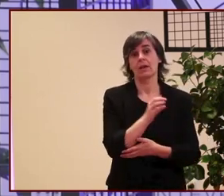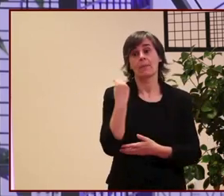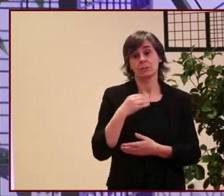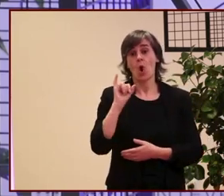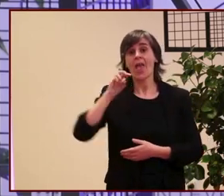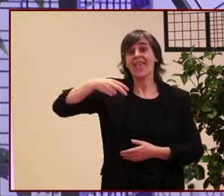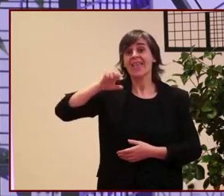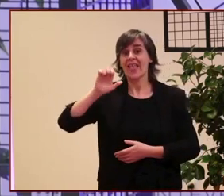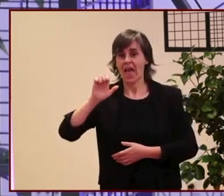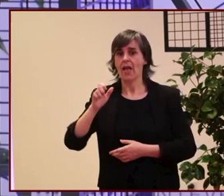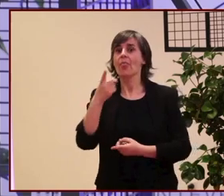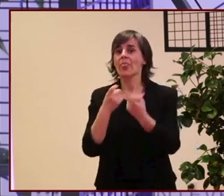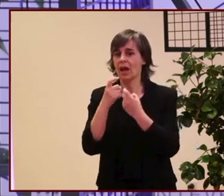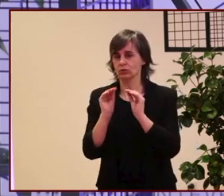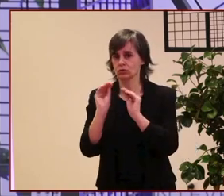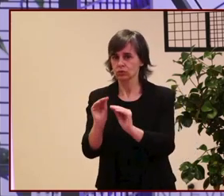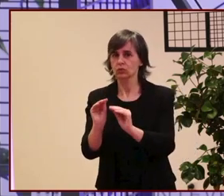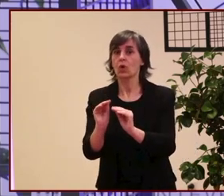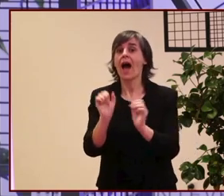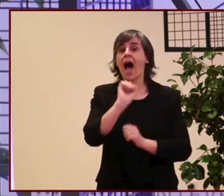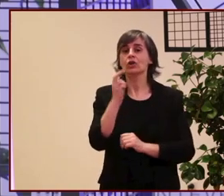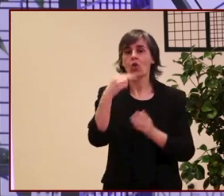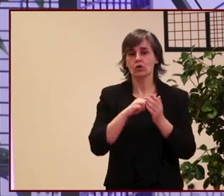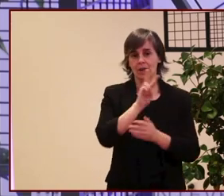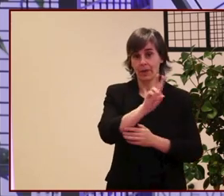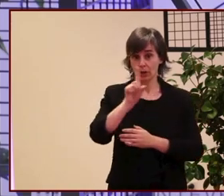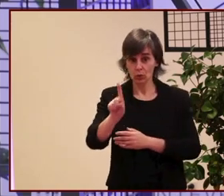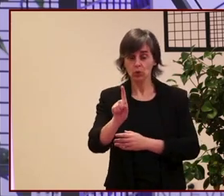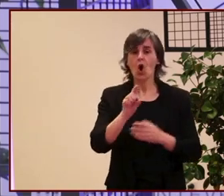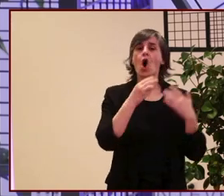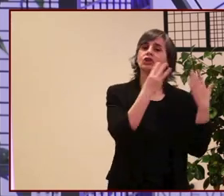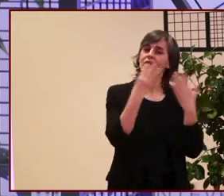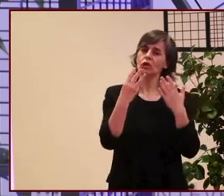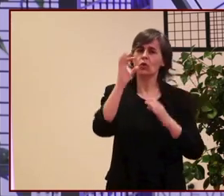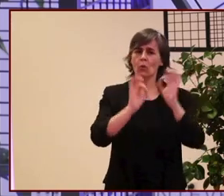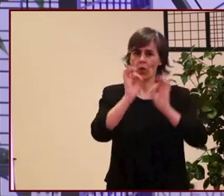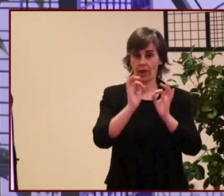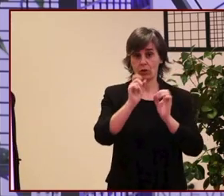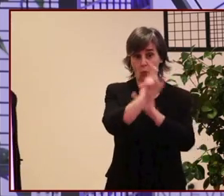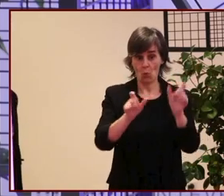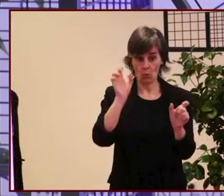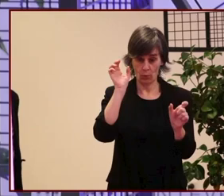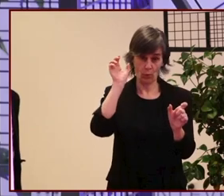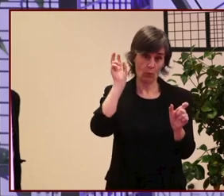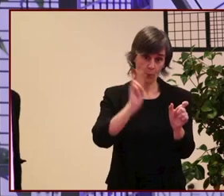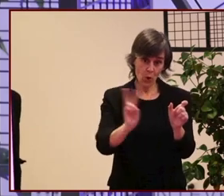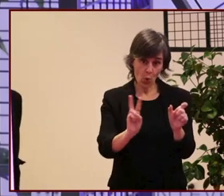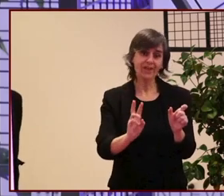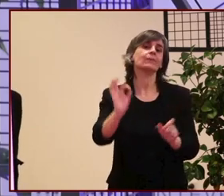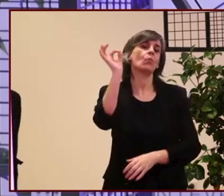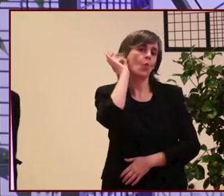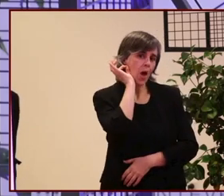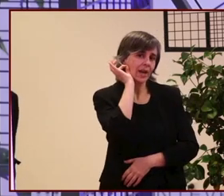el finales del año 2021 el 88% de las personas viudas son mujeres y de éstas el